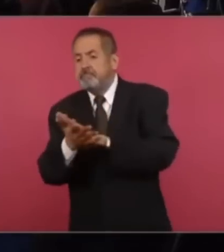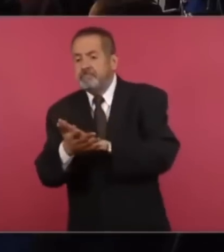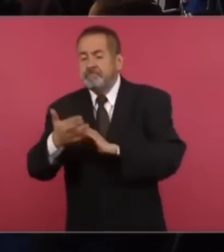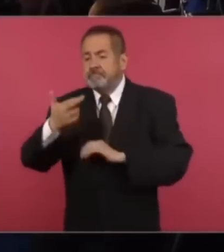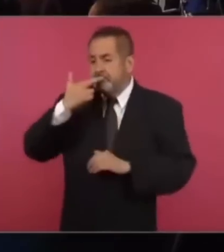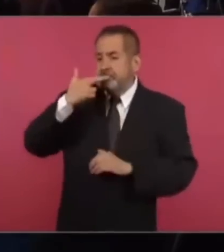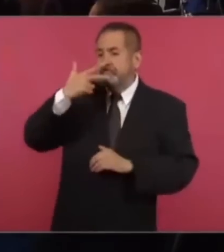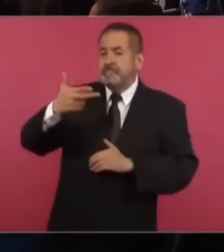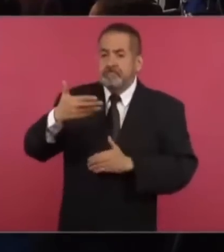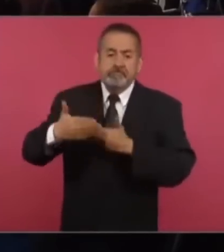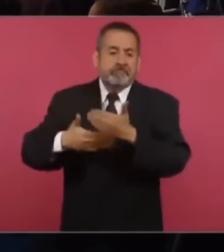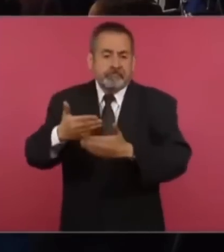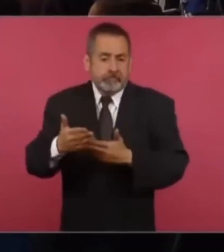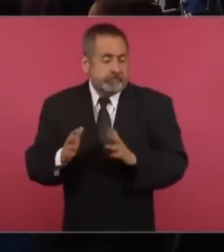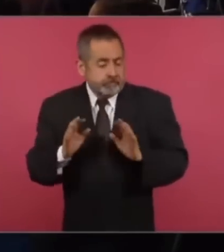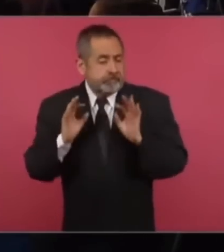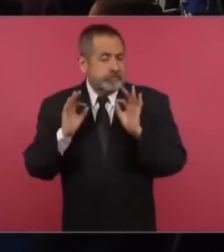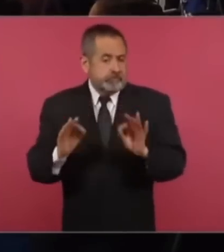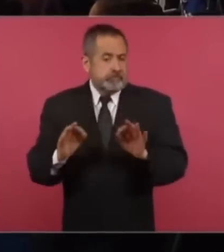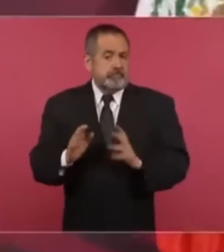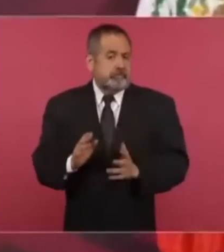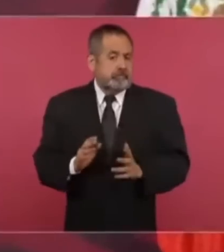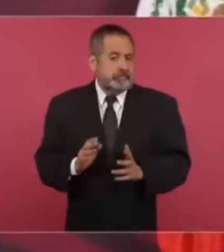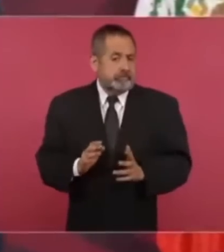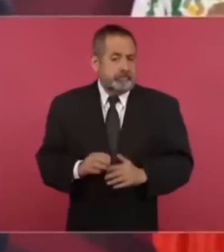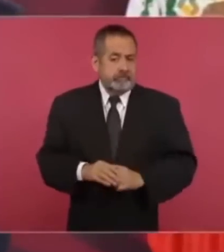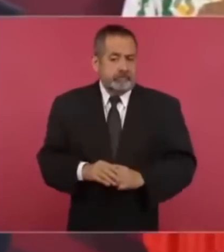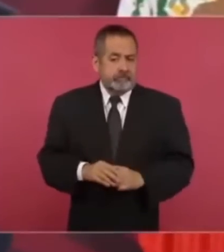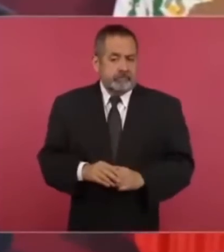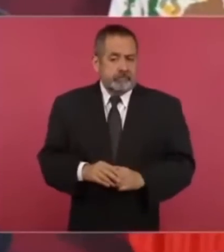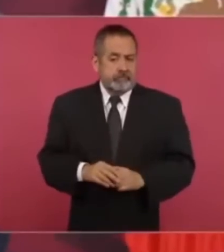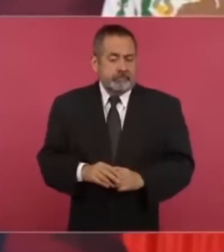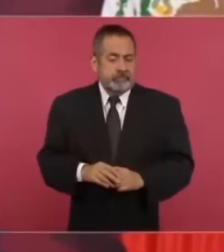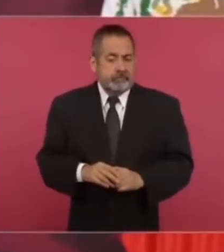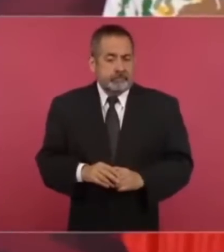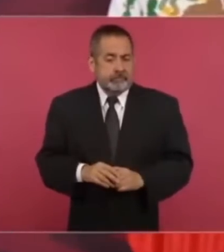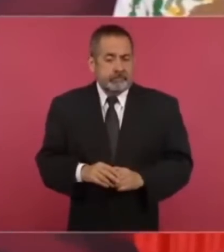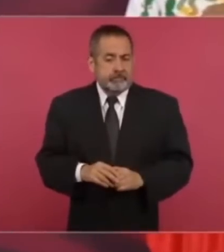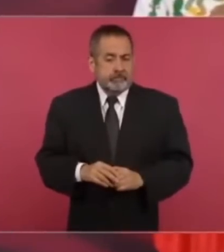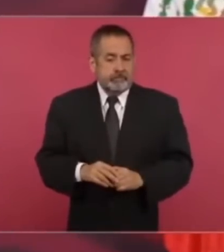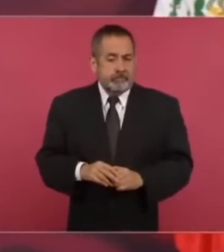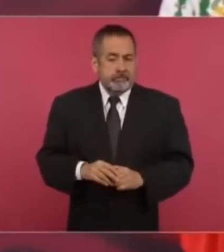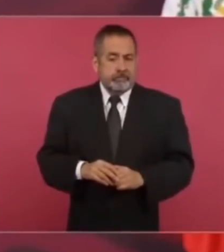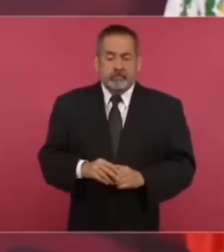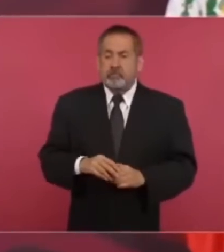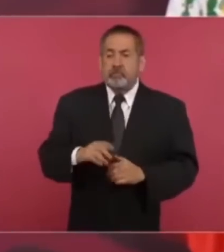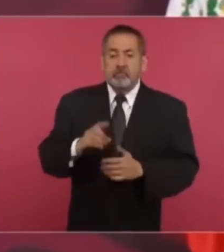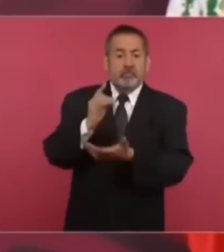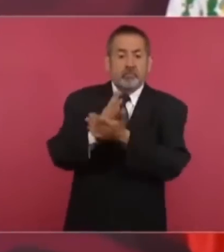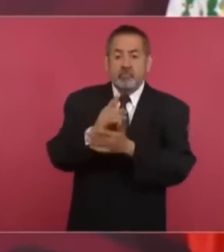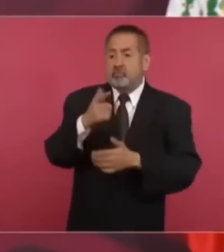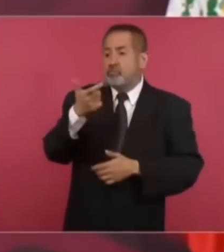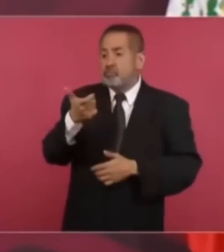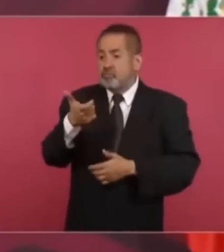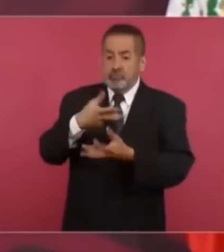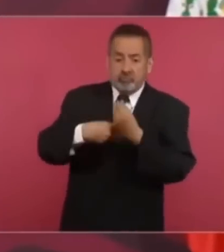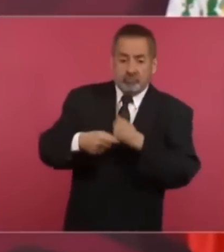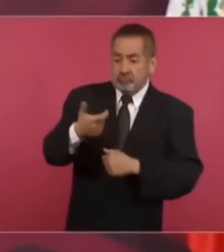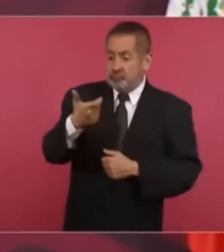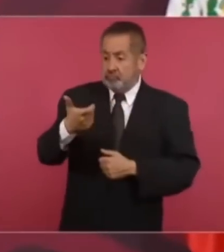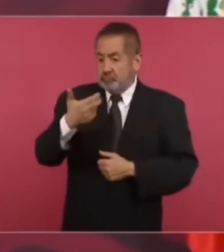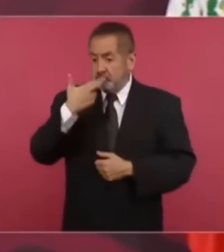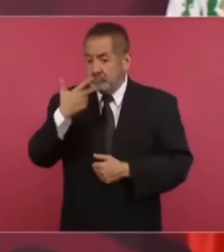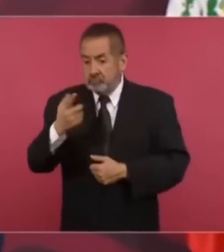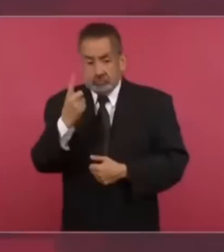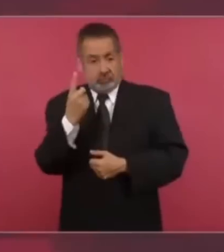significa únicamente el que haya más crecimiento económico,